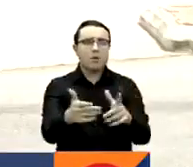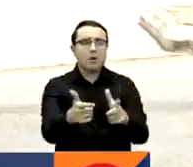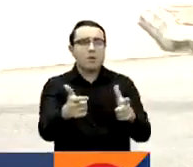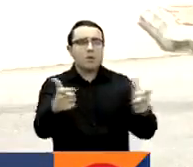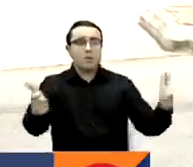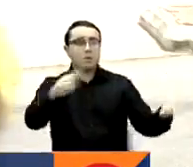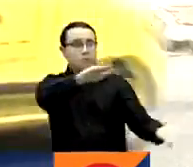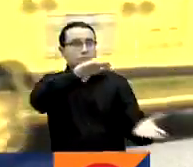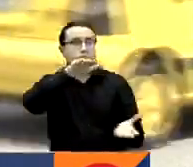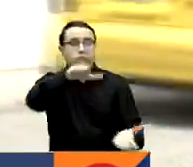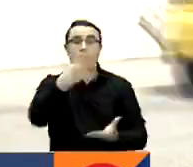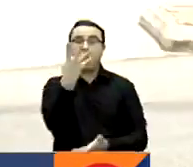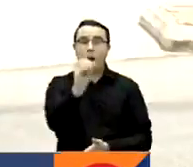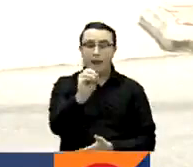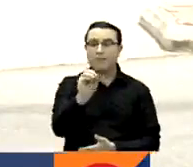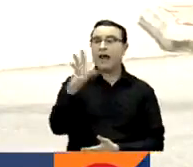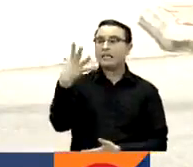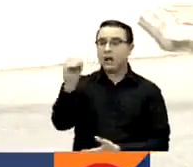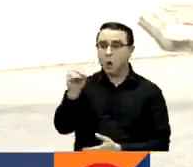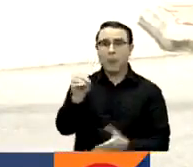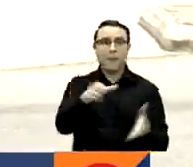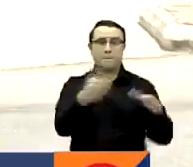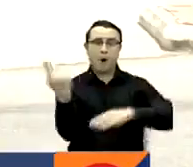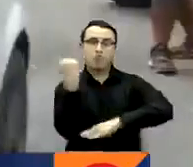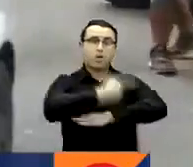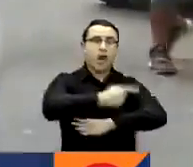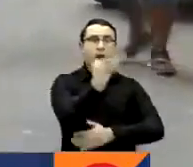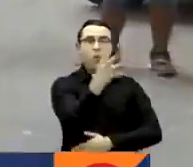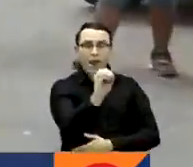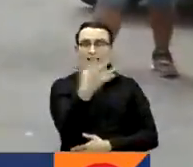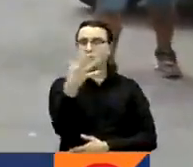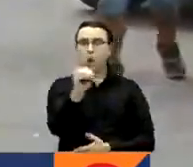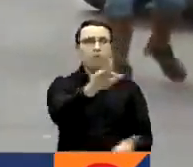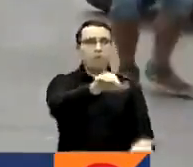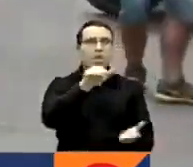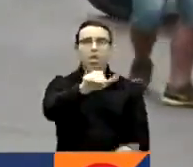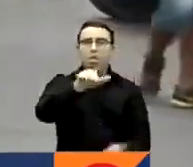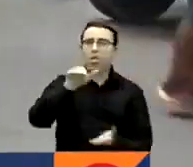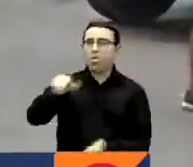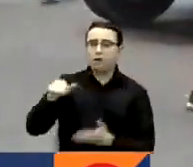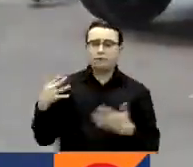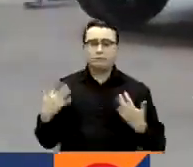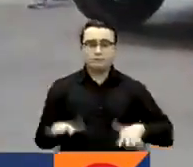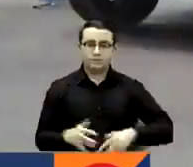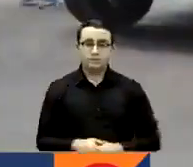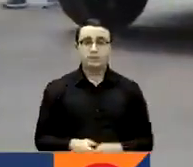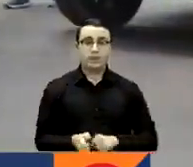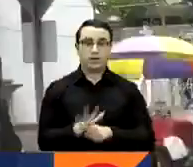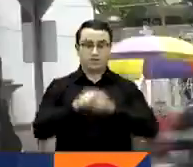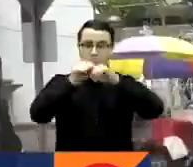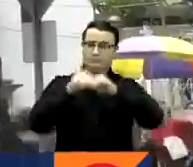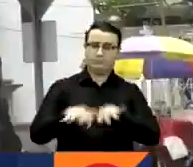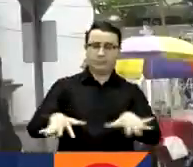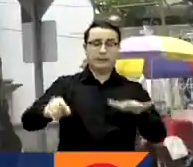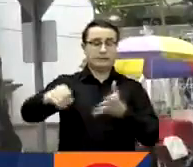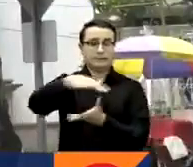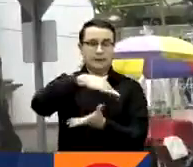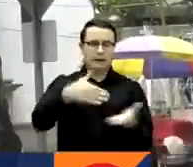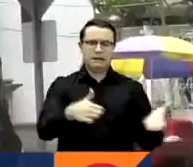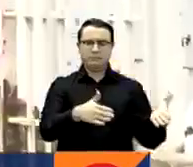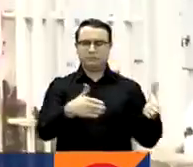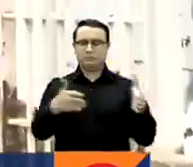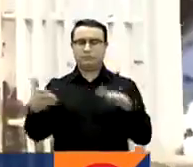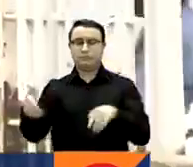entre 40 y 50 cadáveres al día. El colapso por la pandemia del COVID-19 en Santander llegó hasta